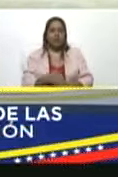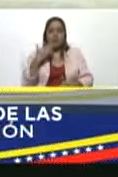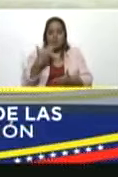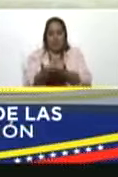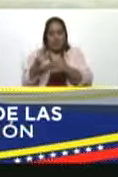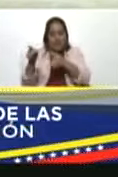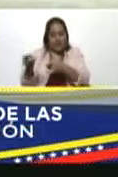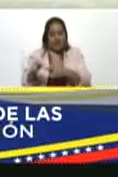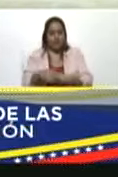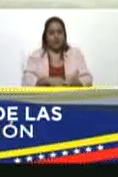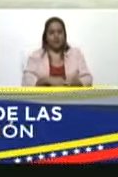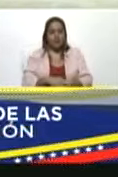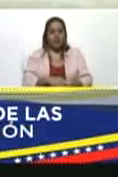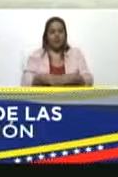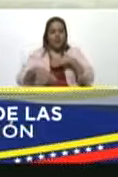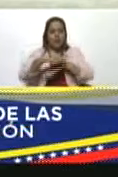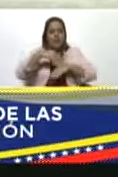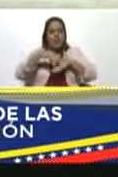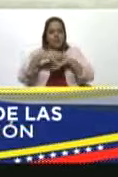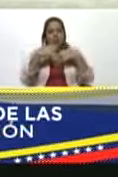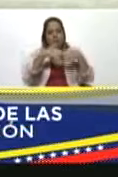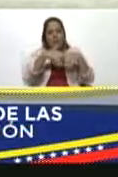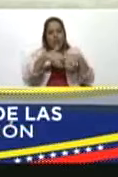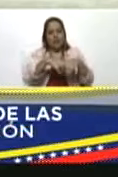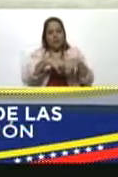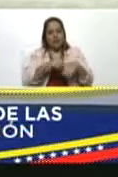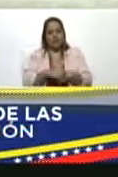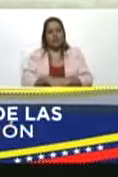Pídale, ministro de Industria.